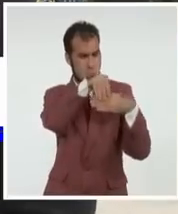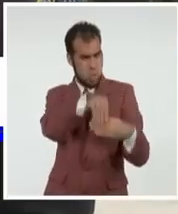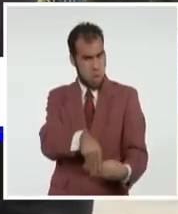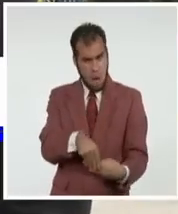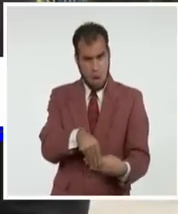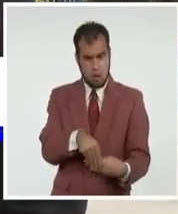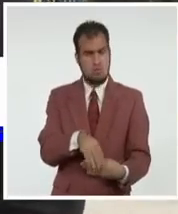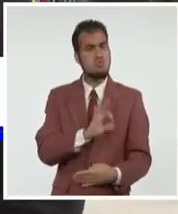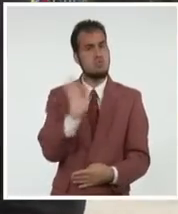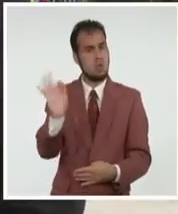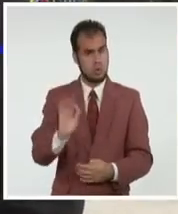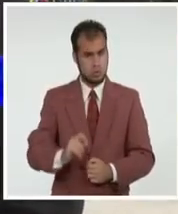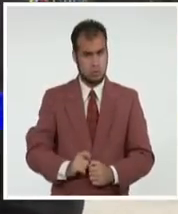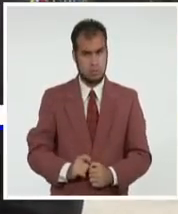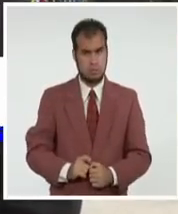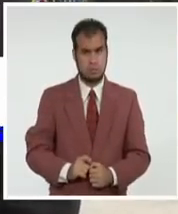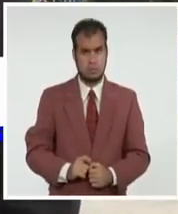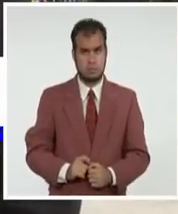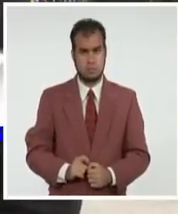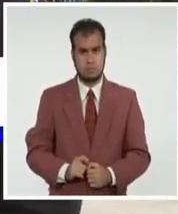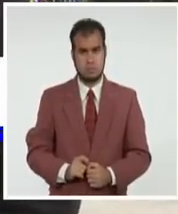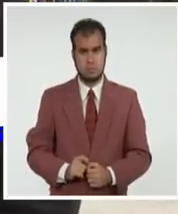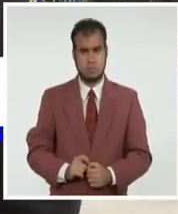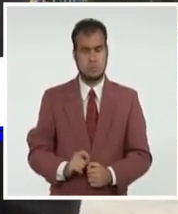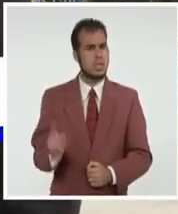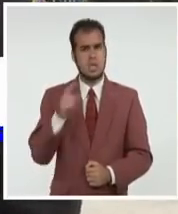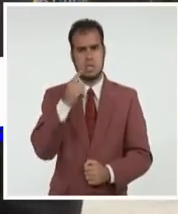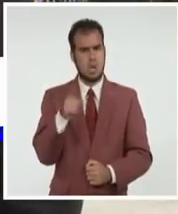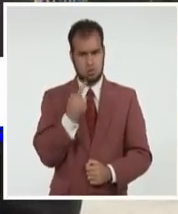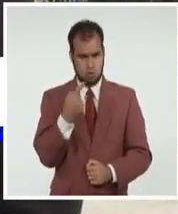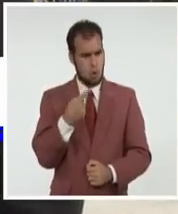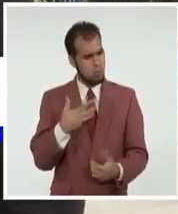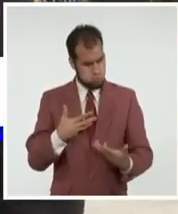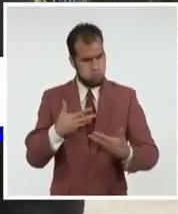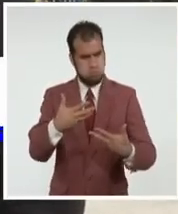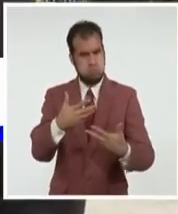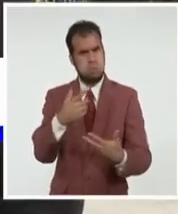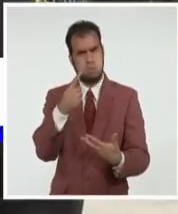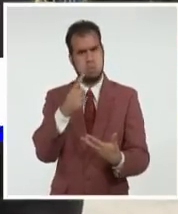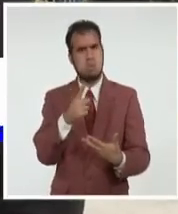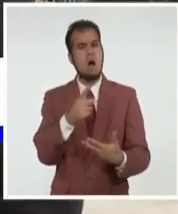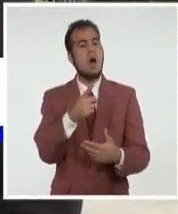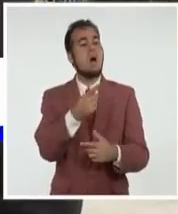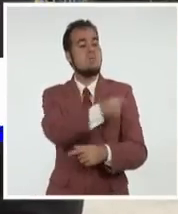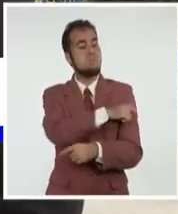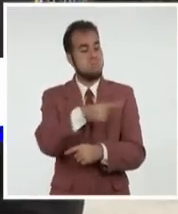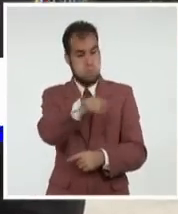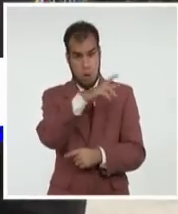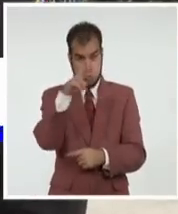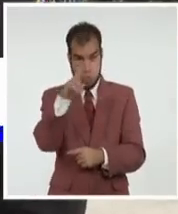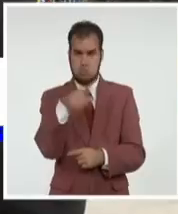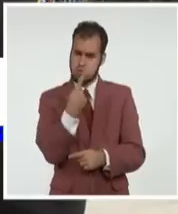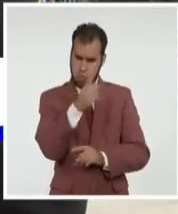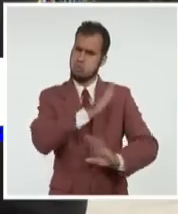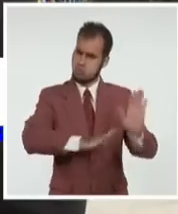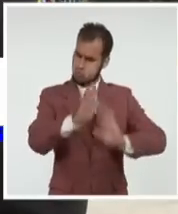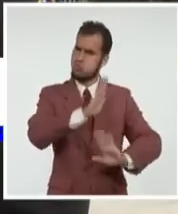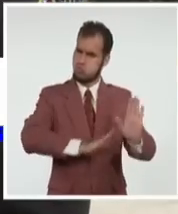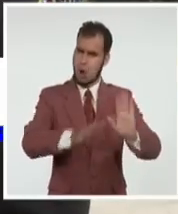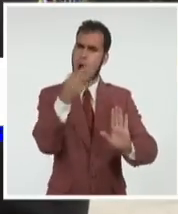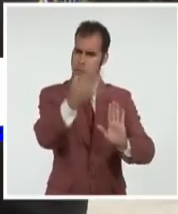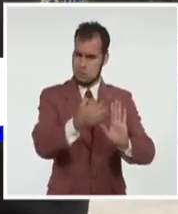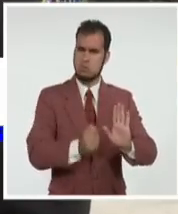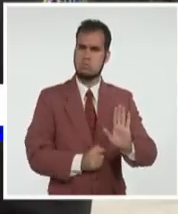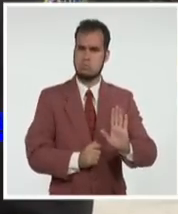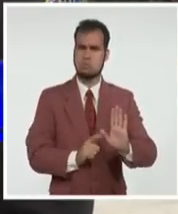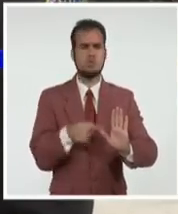atrás. Hemos salido a la calle para decirle al pueblo revolucionario cubano que estamos con ellos, que lo apoyamos, lo defenderemos y estaremos siempre ahí